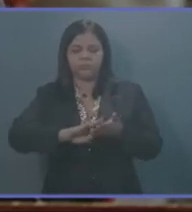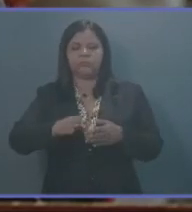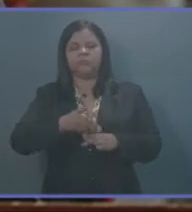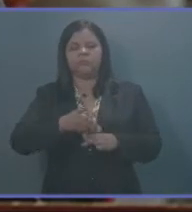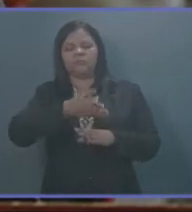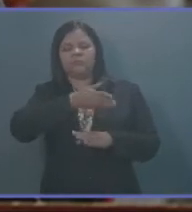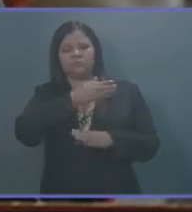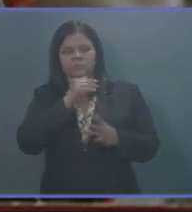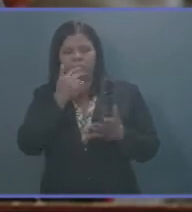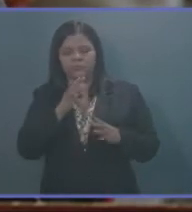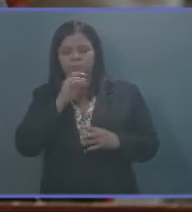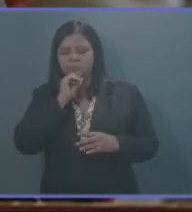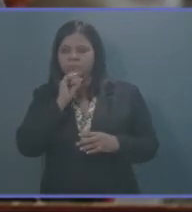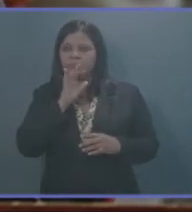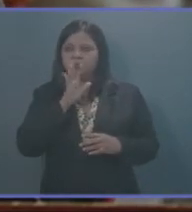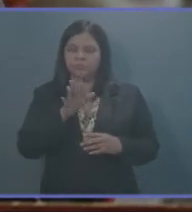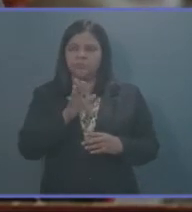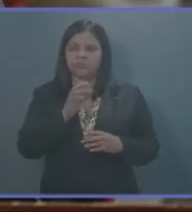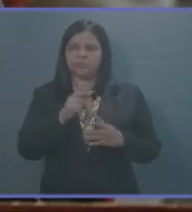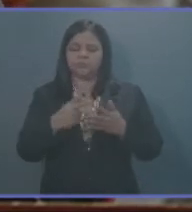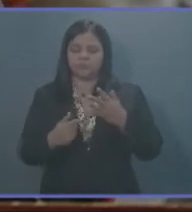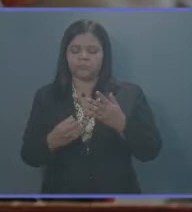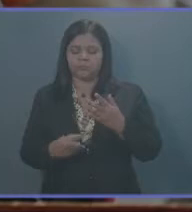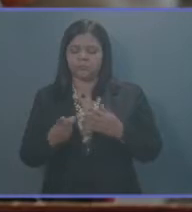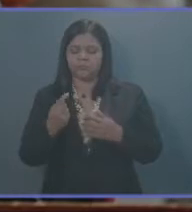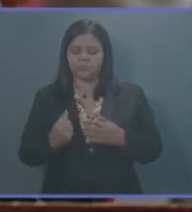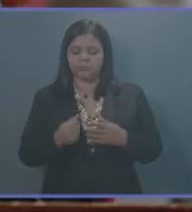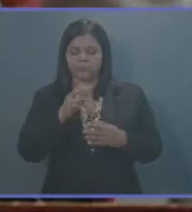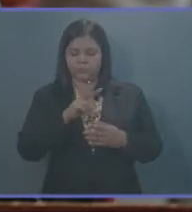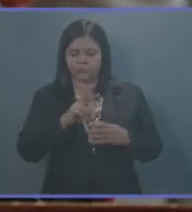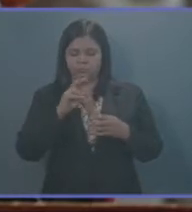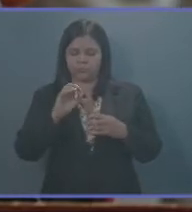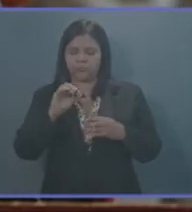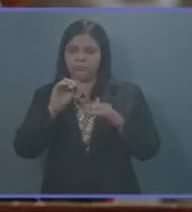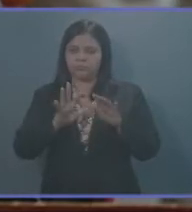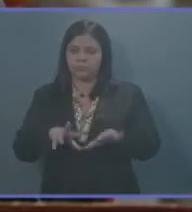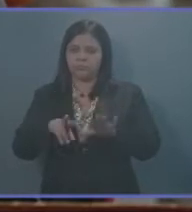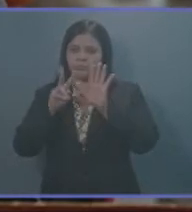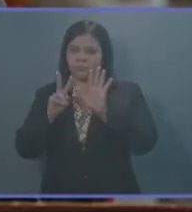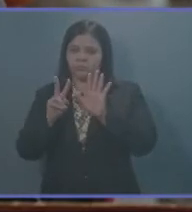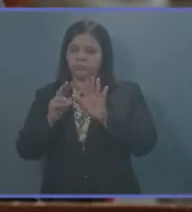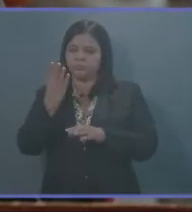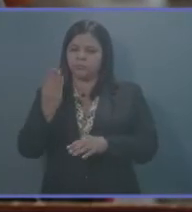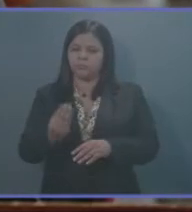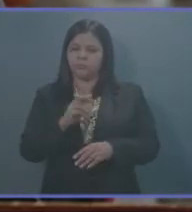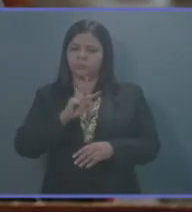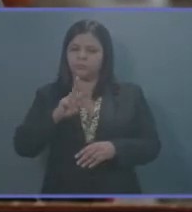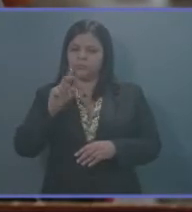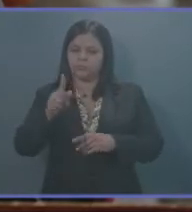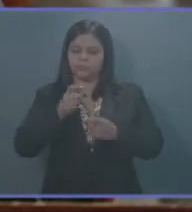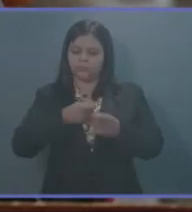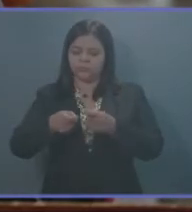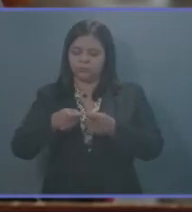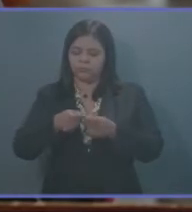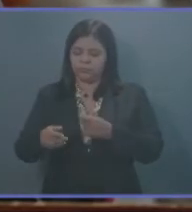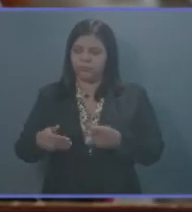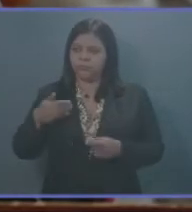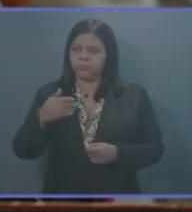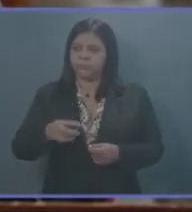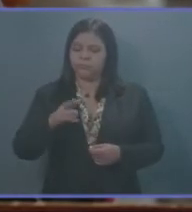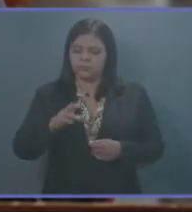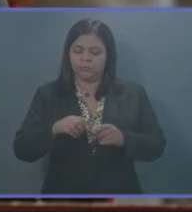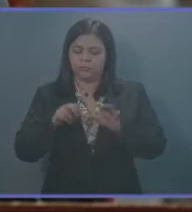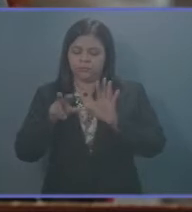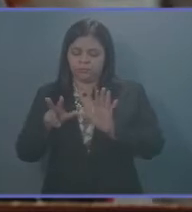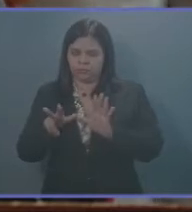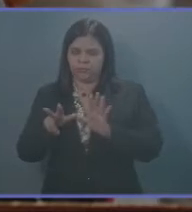se hace referencia en el decreto legislativo número 217 de fecha 21 de diciembre de